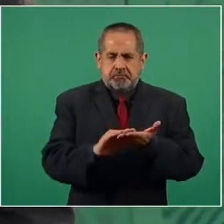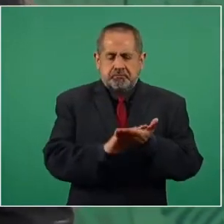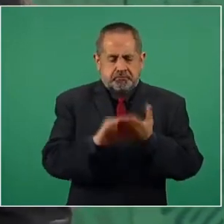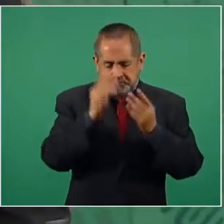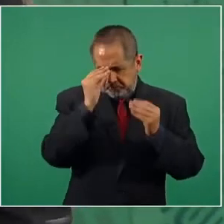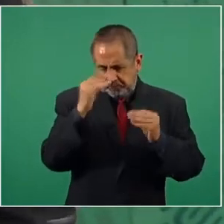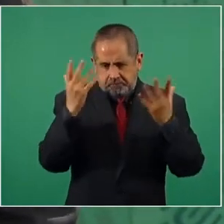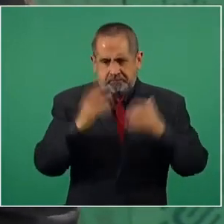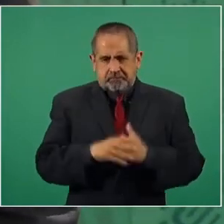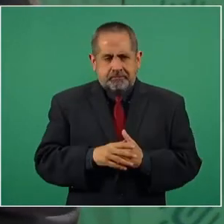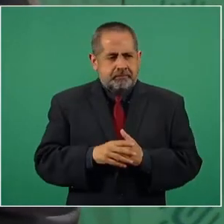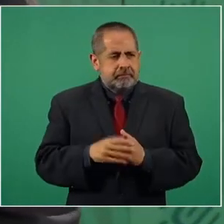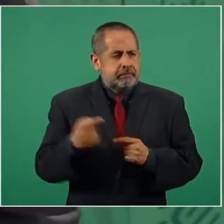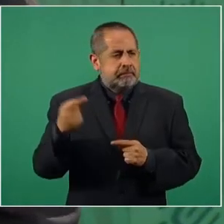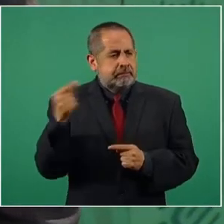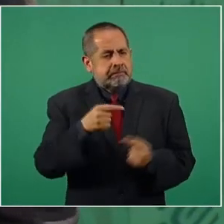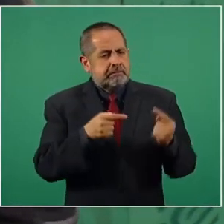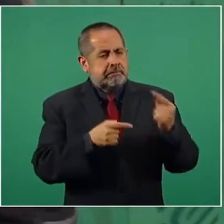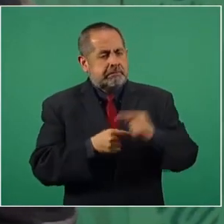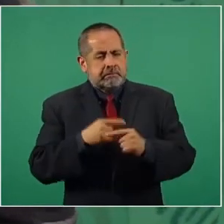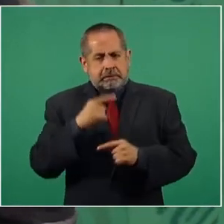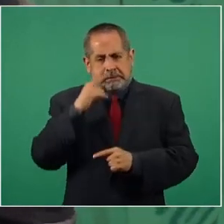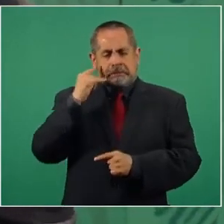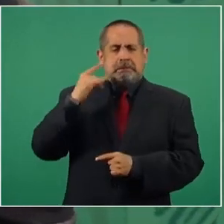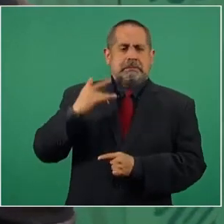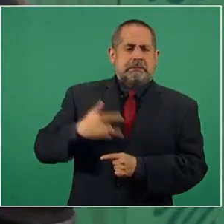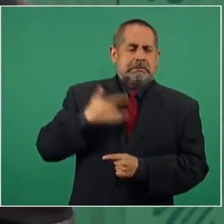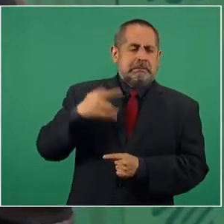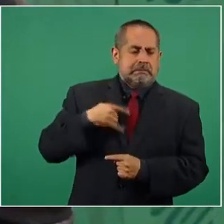porque son muchos los agravios que han habido.